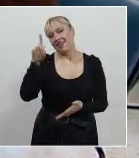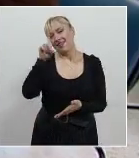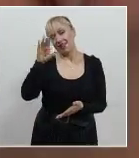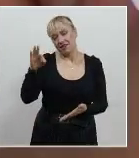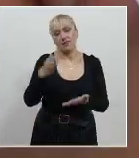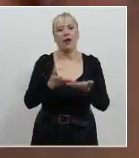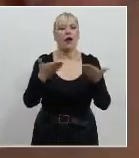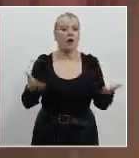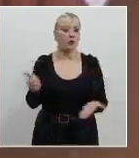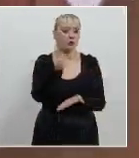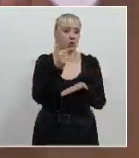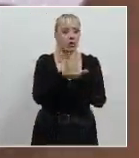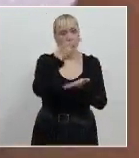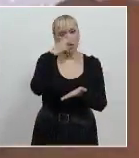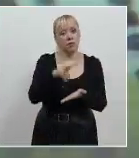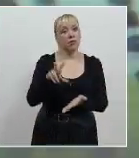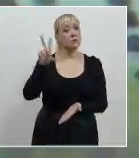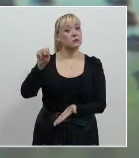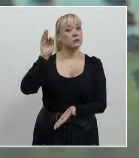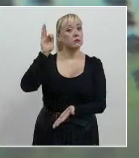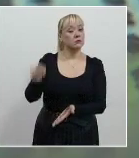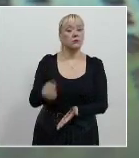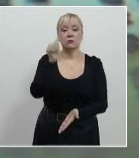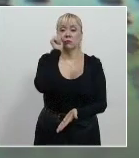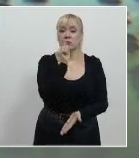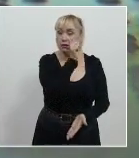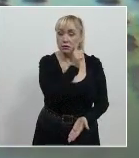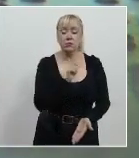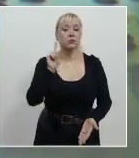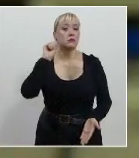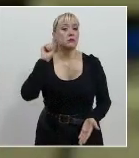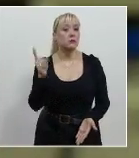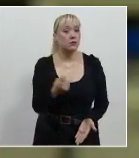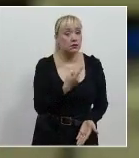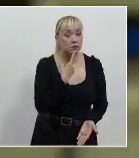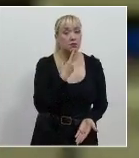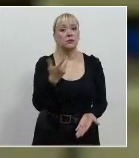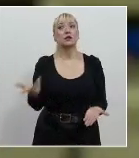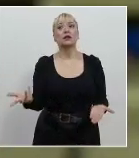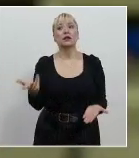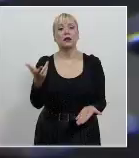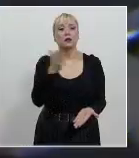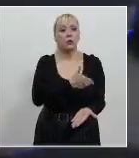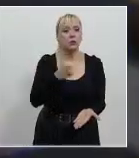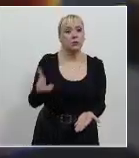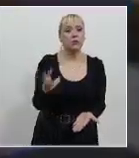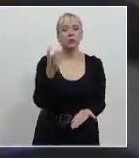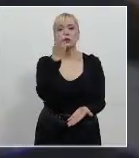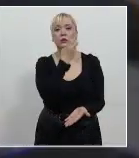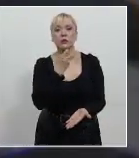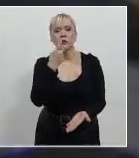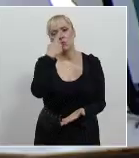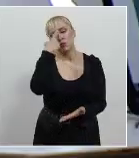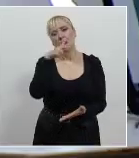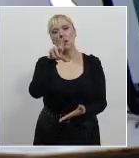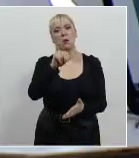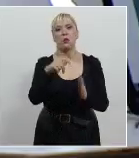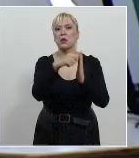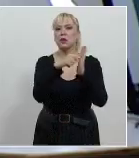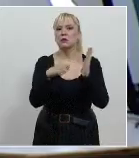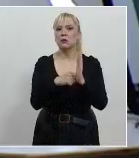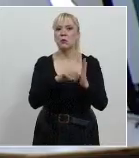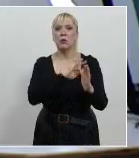que excluían a personas con discapacidad visual, auditiva y de lenguaje de la posibilidad de acceder al testamento público abierto por